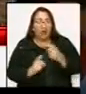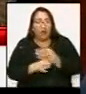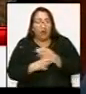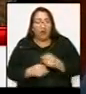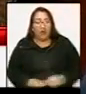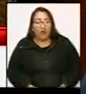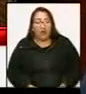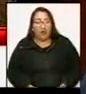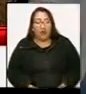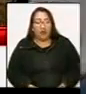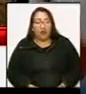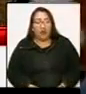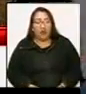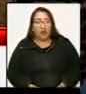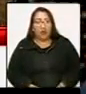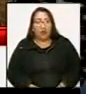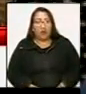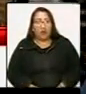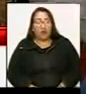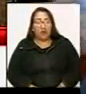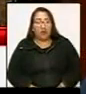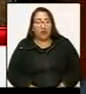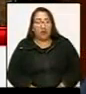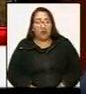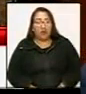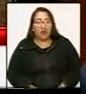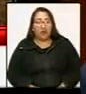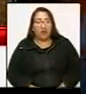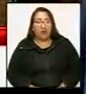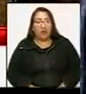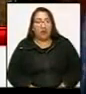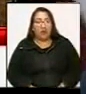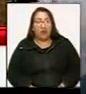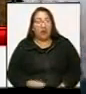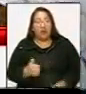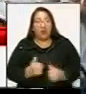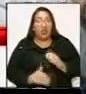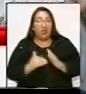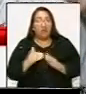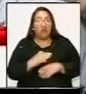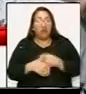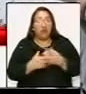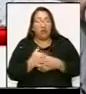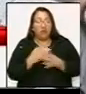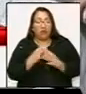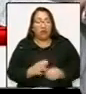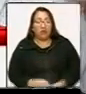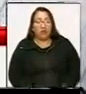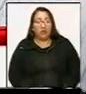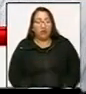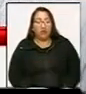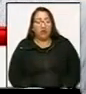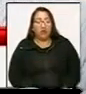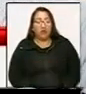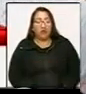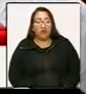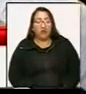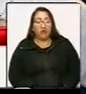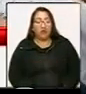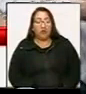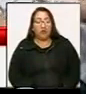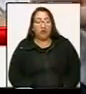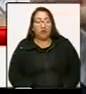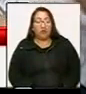forma cuántas personas se beneficiaron, cuántas, cuál ha sido el crecimiento de la formalización durante estos últimos